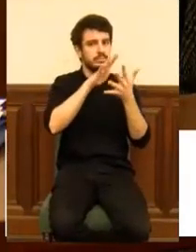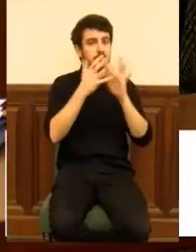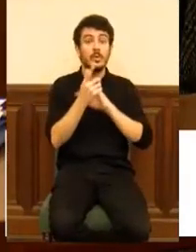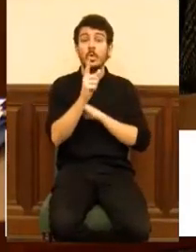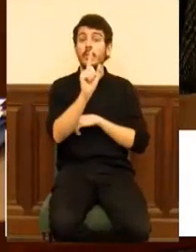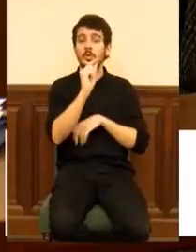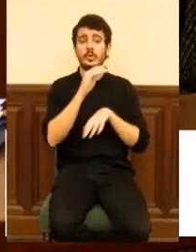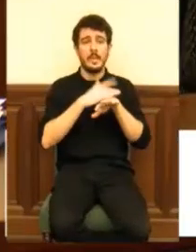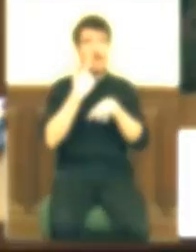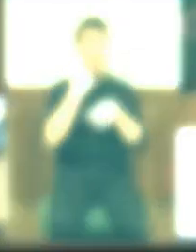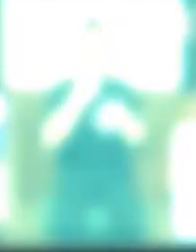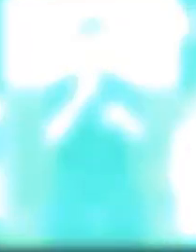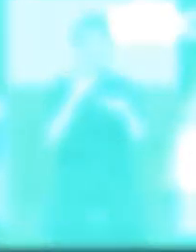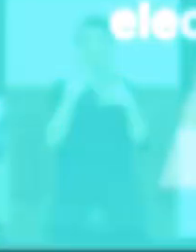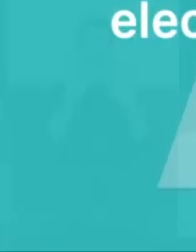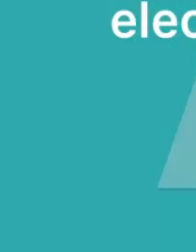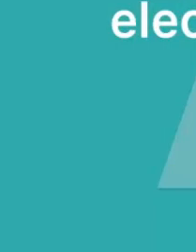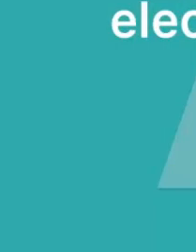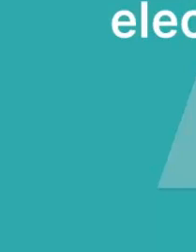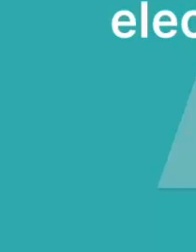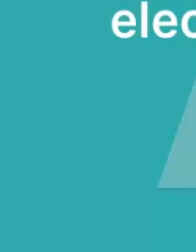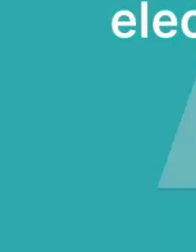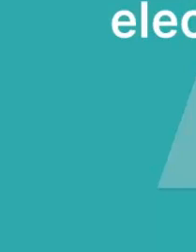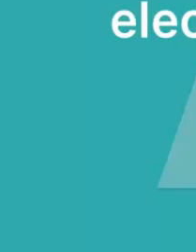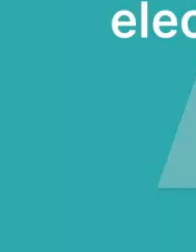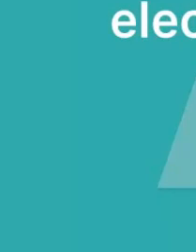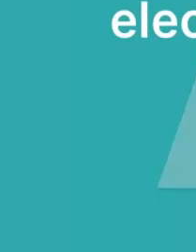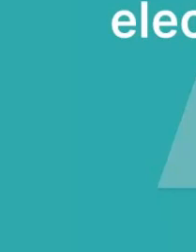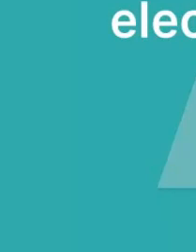muchas gracias, señora presidenta.